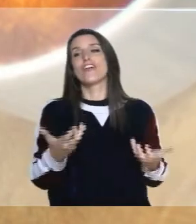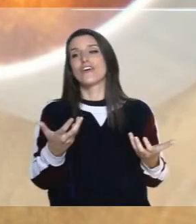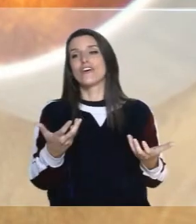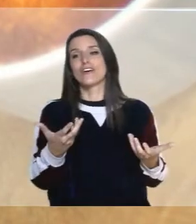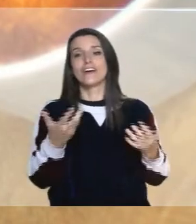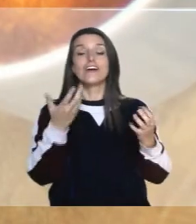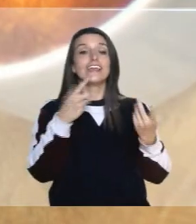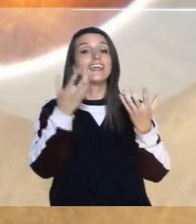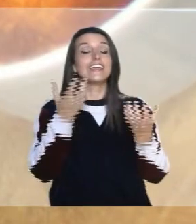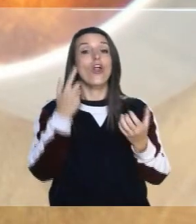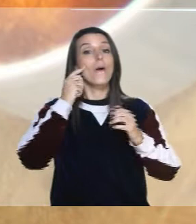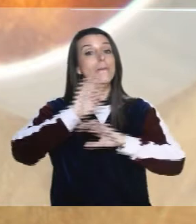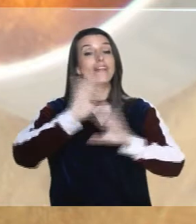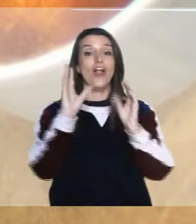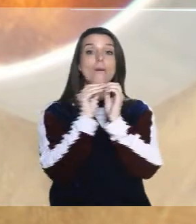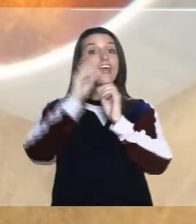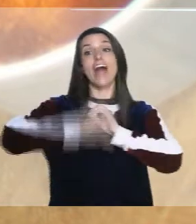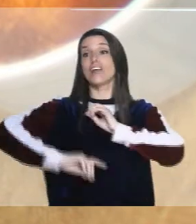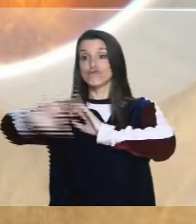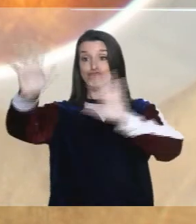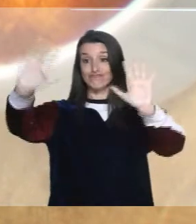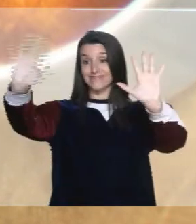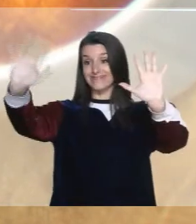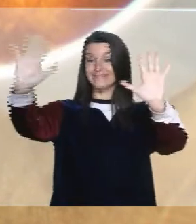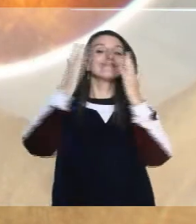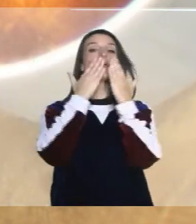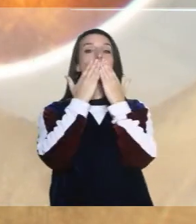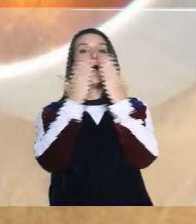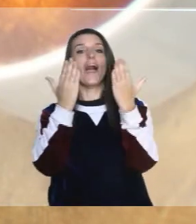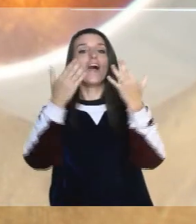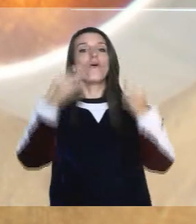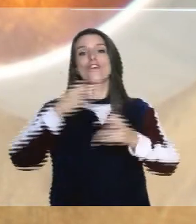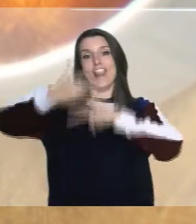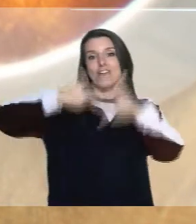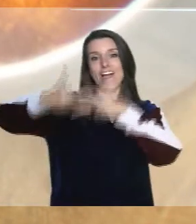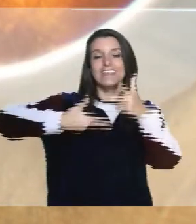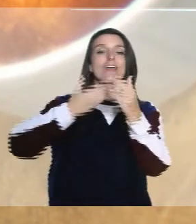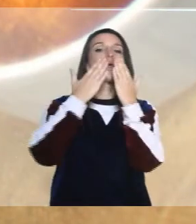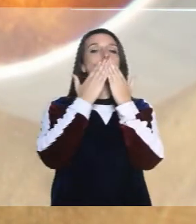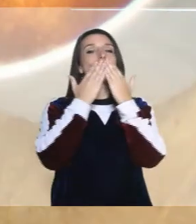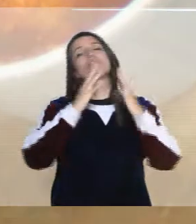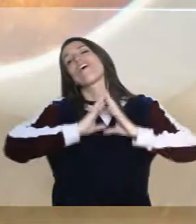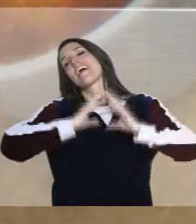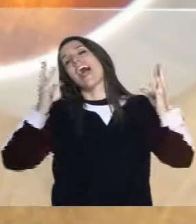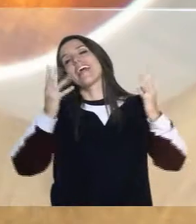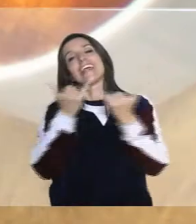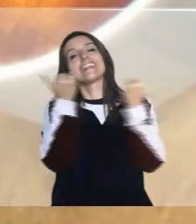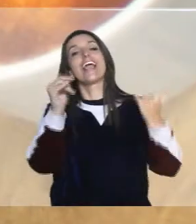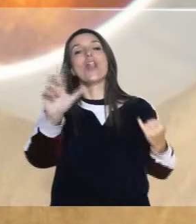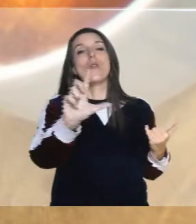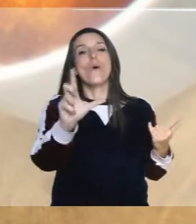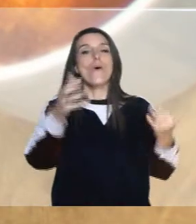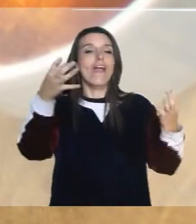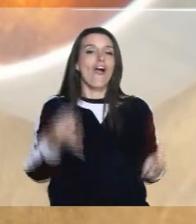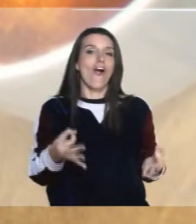Claro, le quiero mandar un beso grande a nuestra compañera Dai, que nos está aquí junto a nosotros con la lengua de señas. Un beso gigante, buen lunes, Dai. Que está de